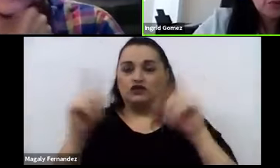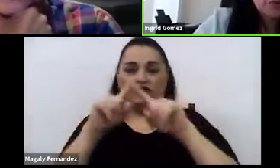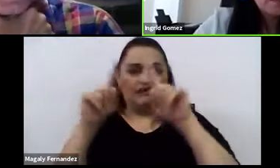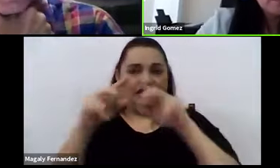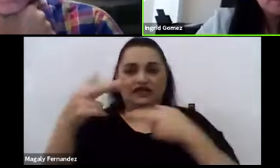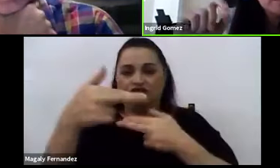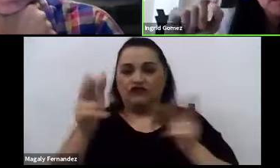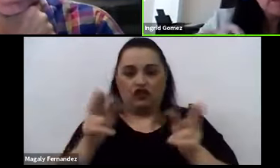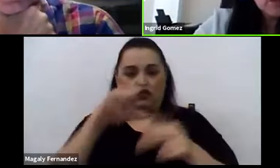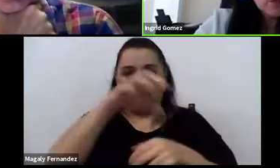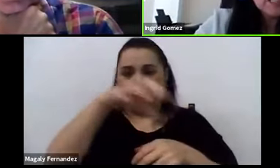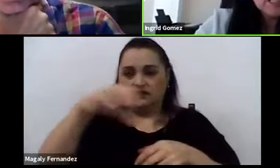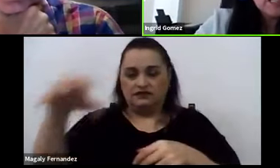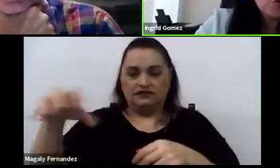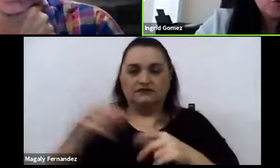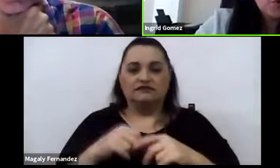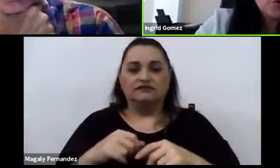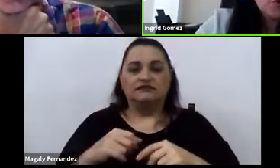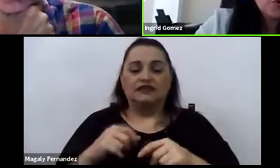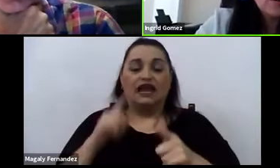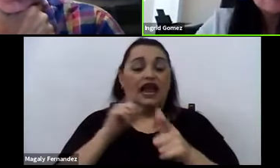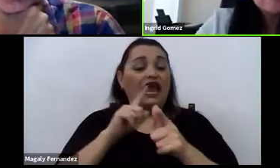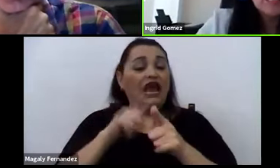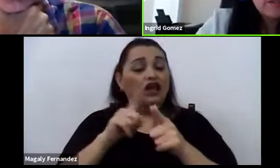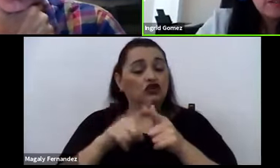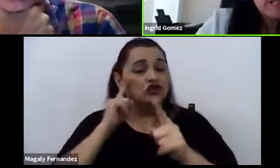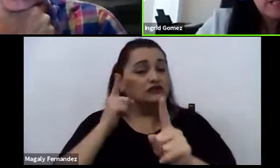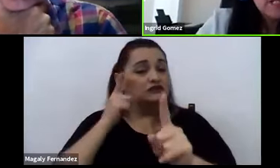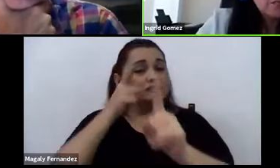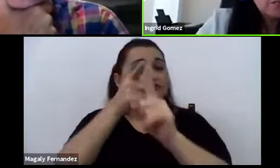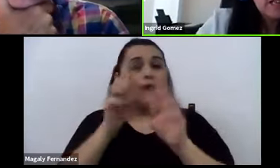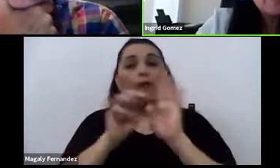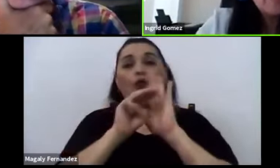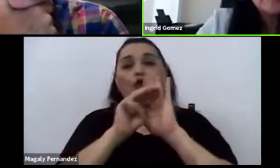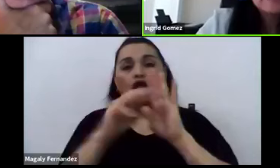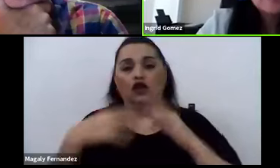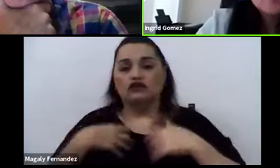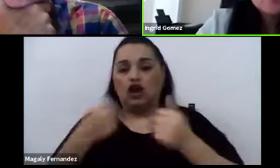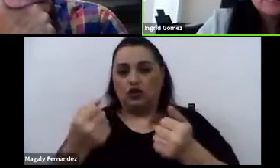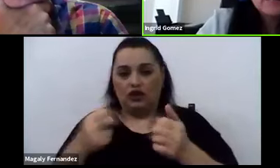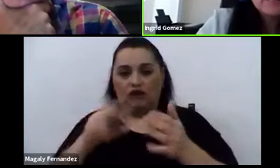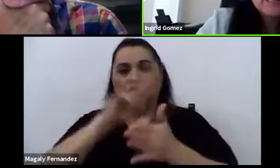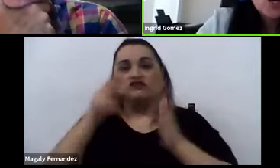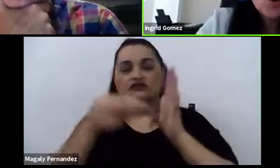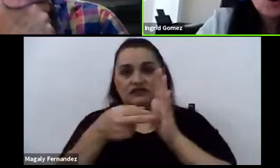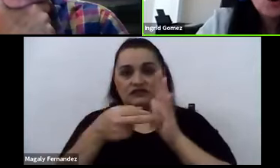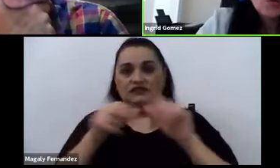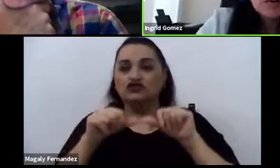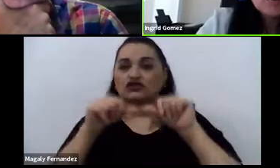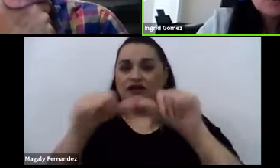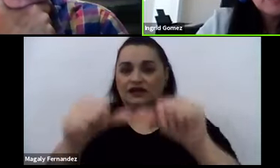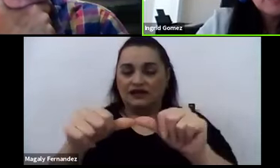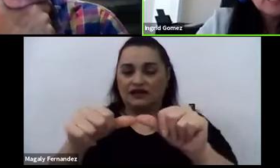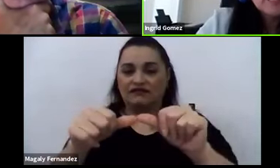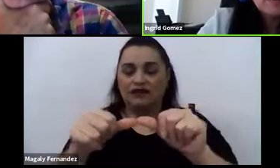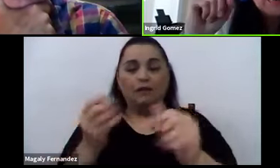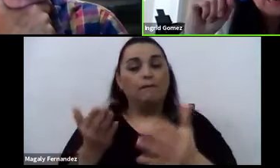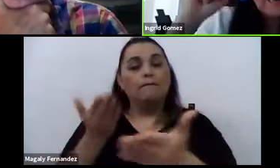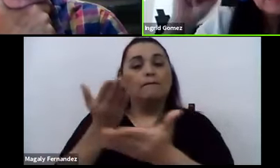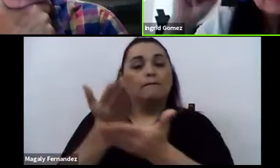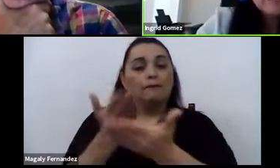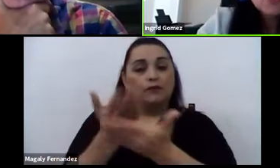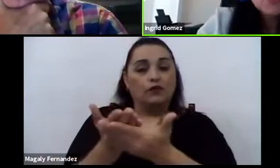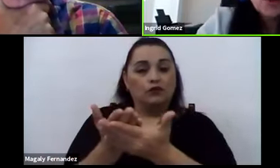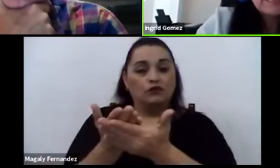del mundo. Vamos entonces hacia un modelo saludable, replicable y sostenible como una propuesta